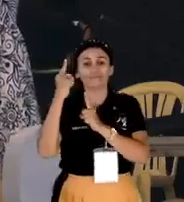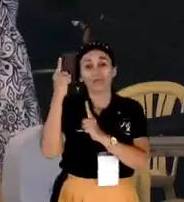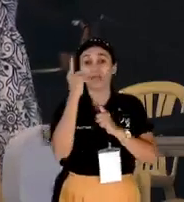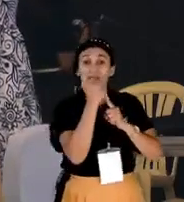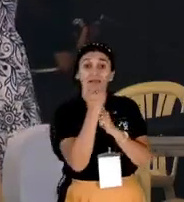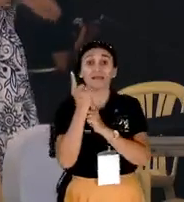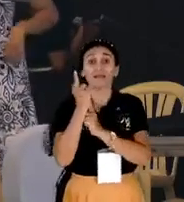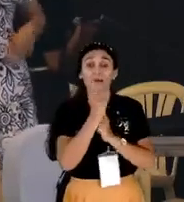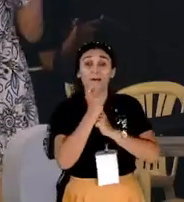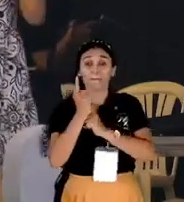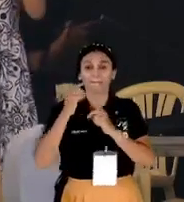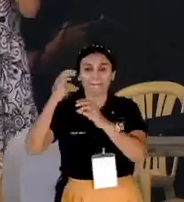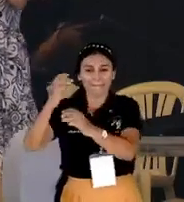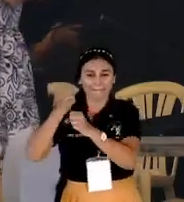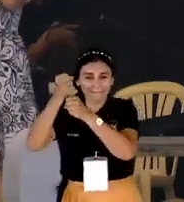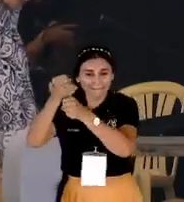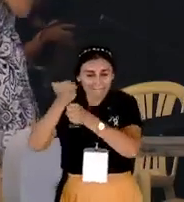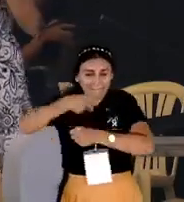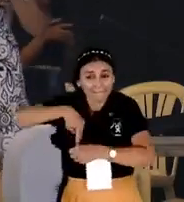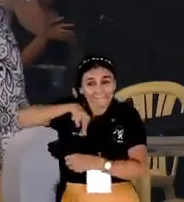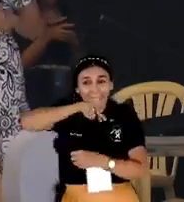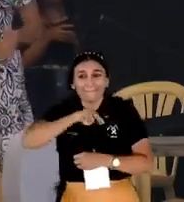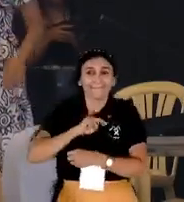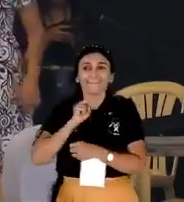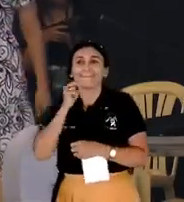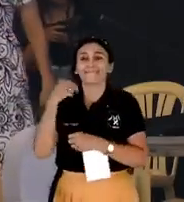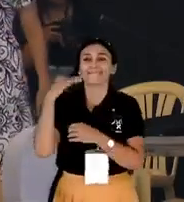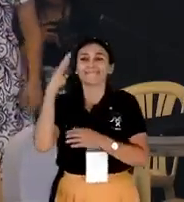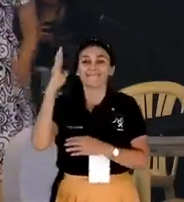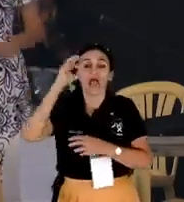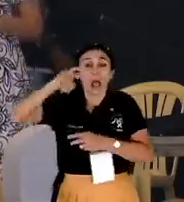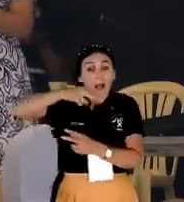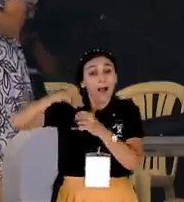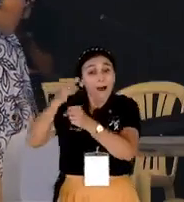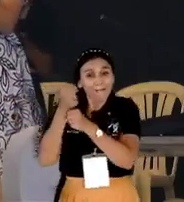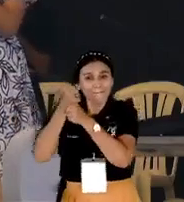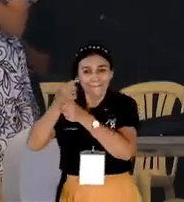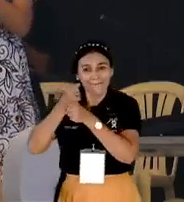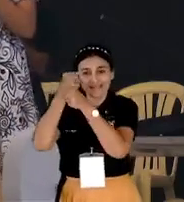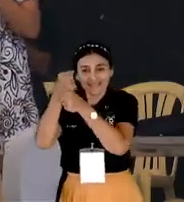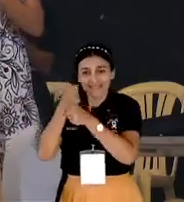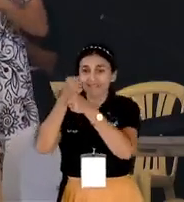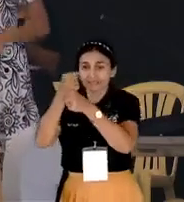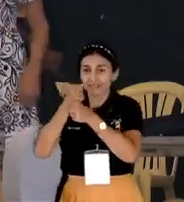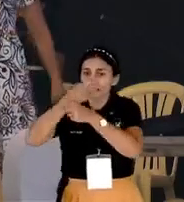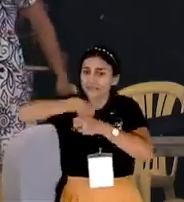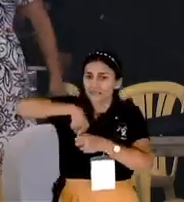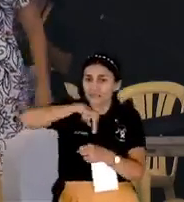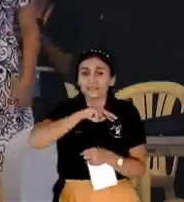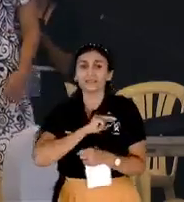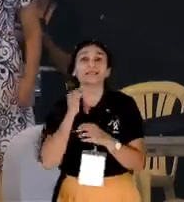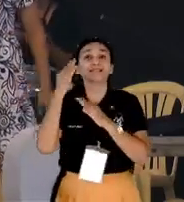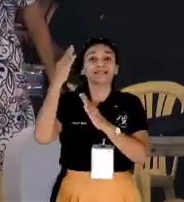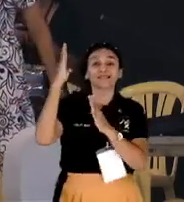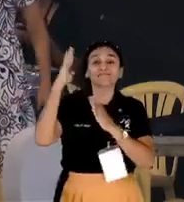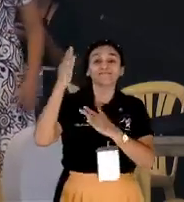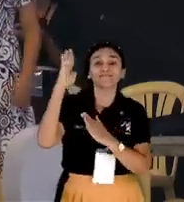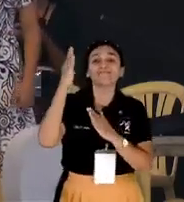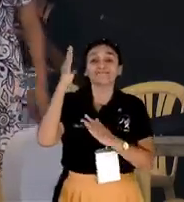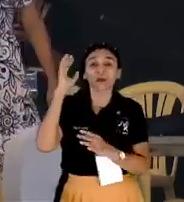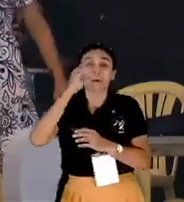a venir. Poderoso es nuestro Dios, poderoso es nuestro Dios, poderoso es nuestro Dios, poderoso es nuestro